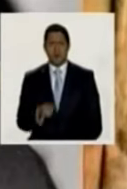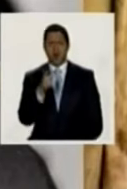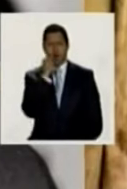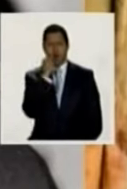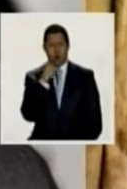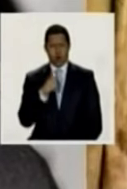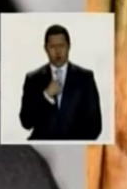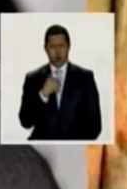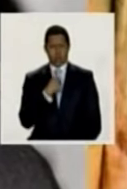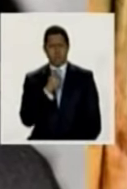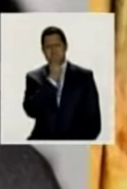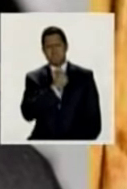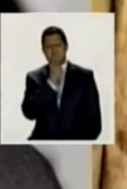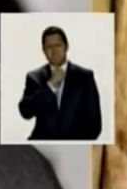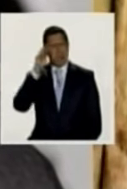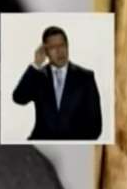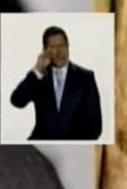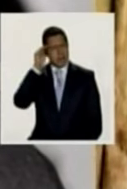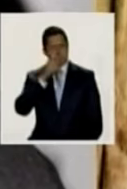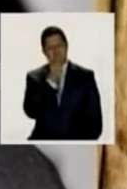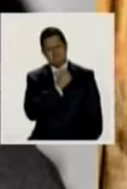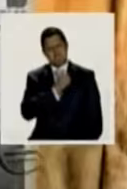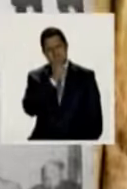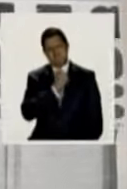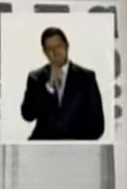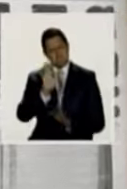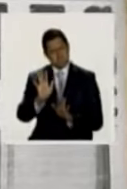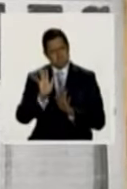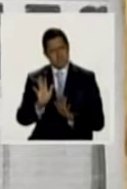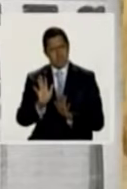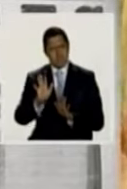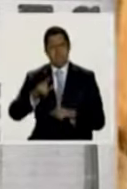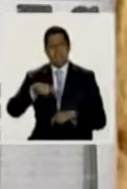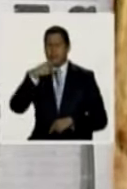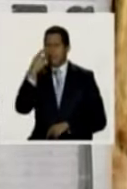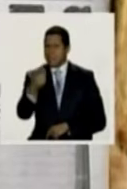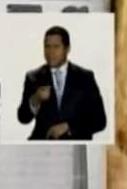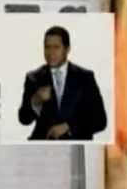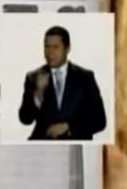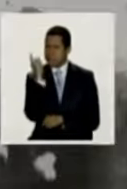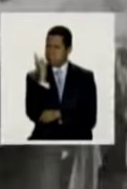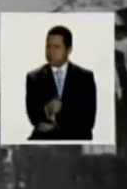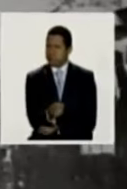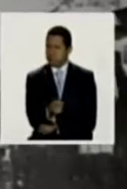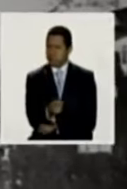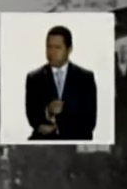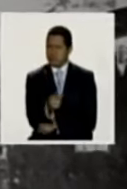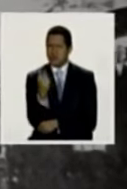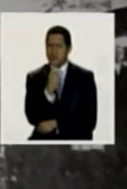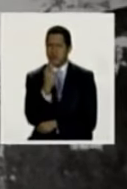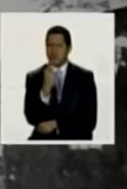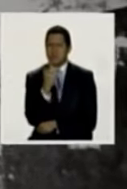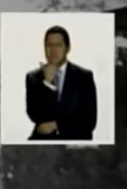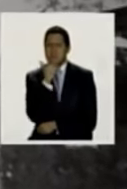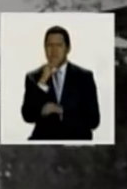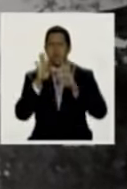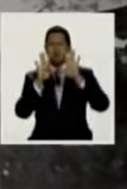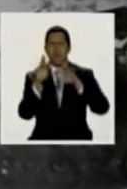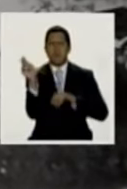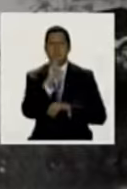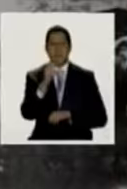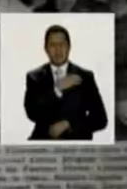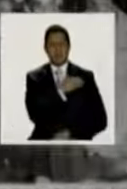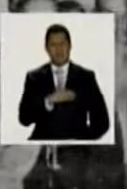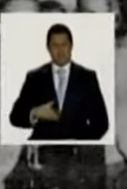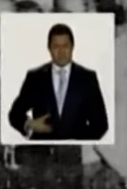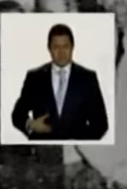Gallegos, como un pacífico maestro, resistía las embestidas, pero la realidad se impuso y solo duró escasos 9 meses en el